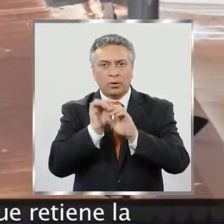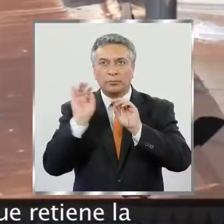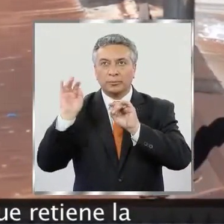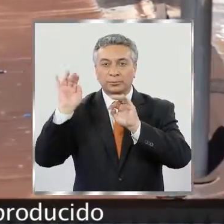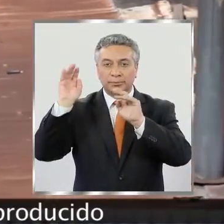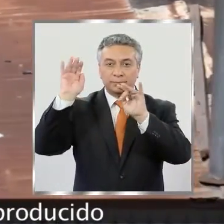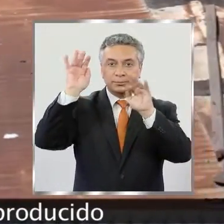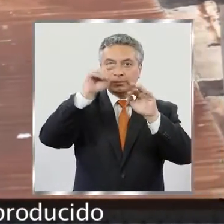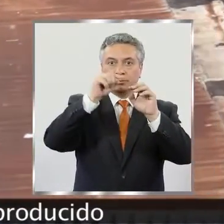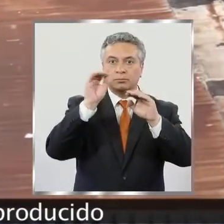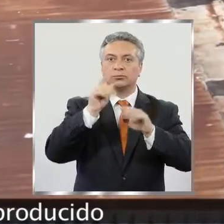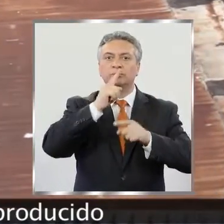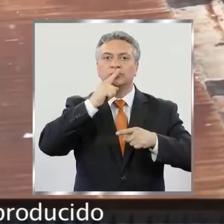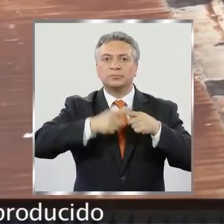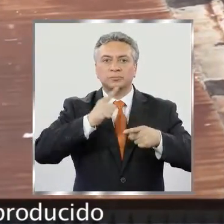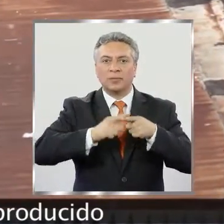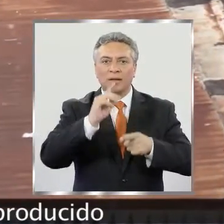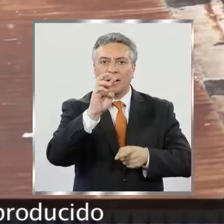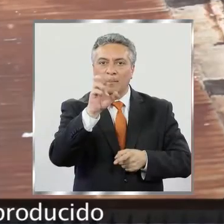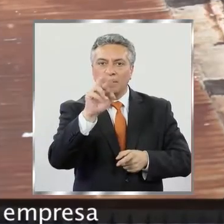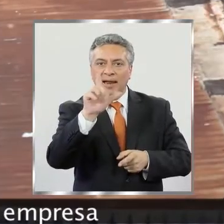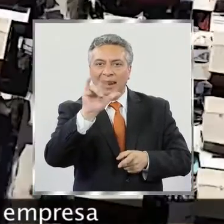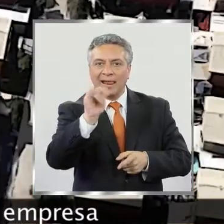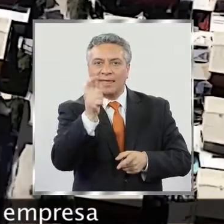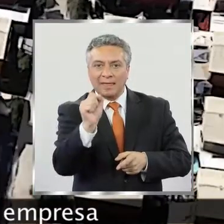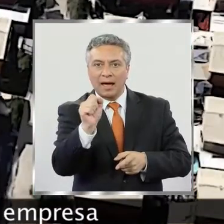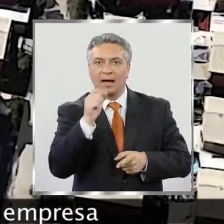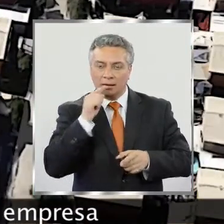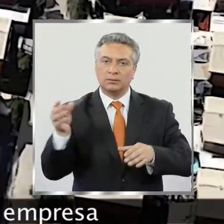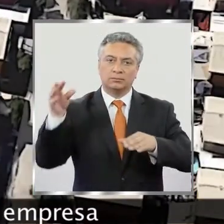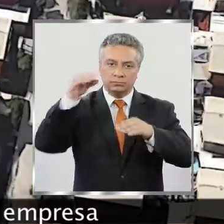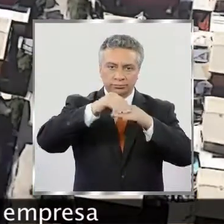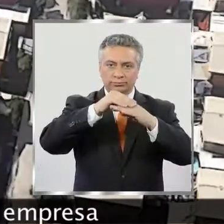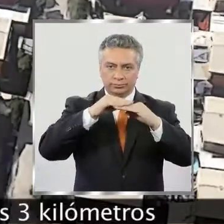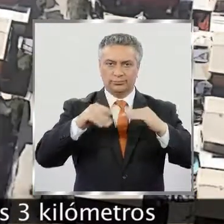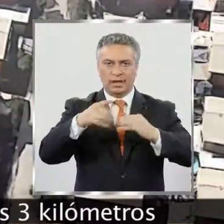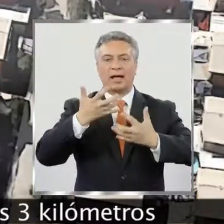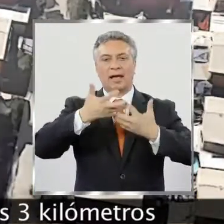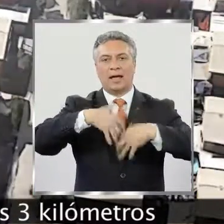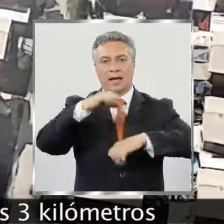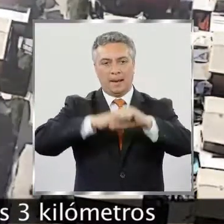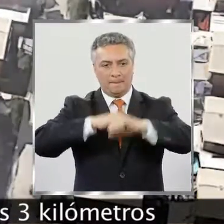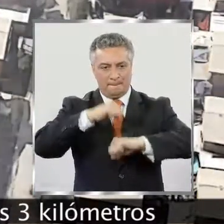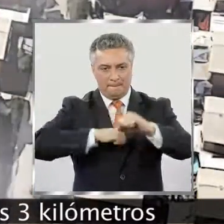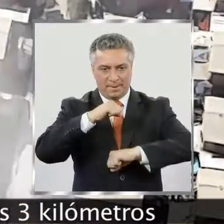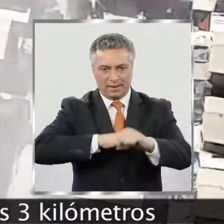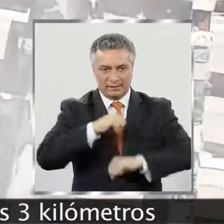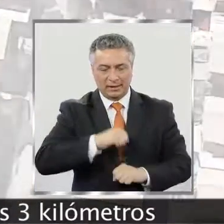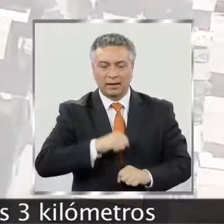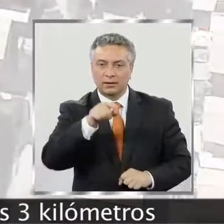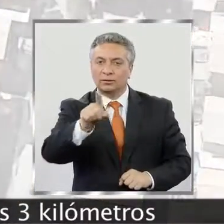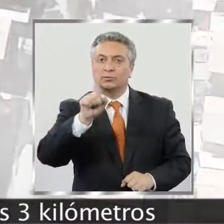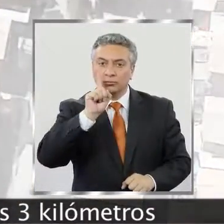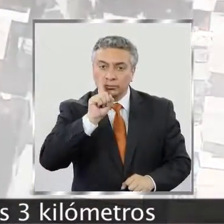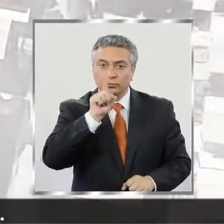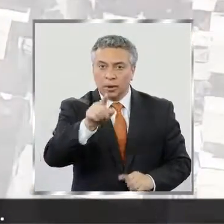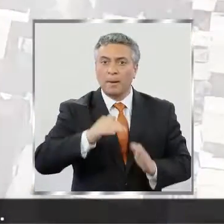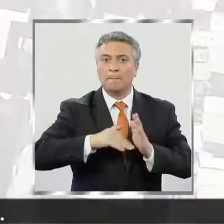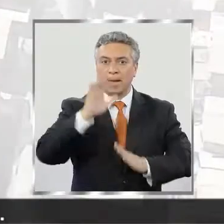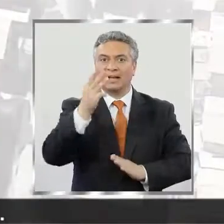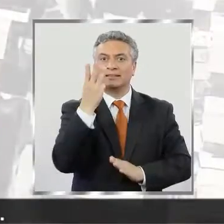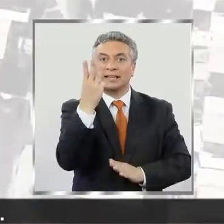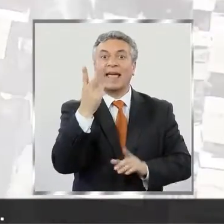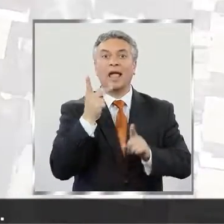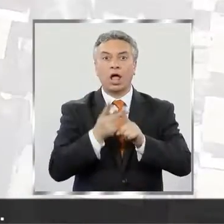que retiene la humedad llamado perlita, producido en las instalaciones de la empresa Imeris Minerales, situada a más de 3 kilómetros